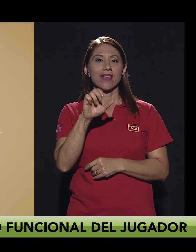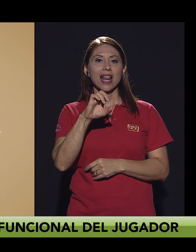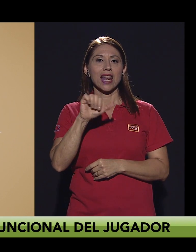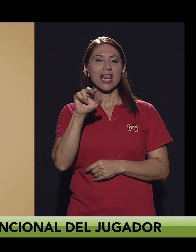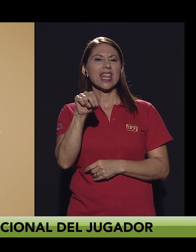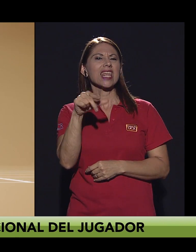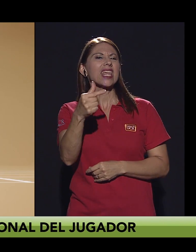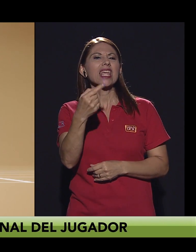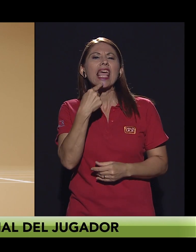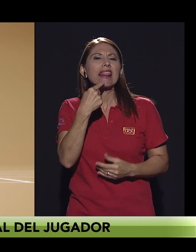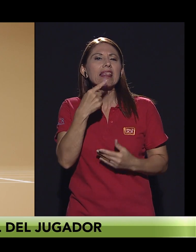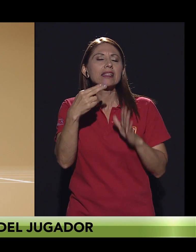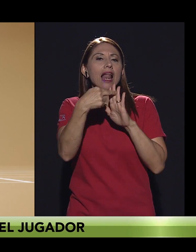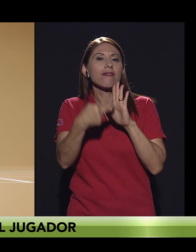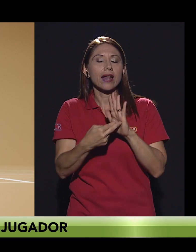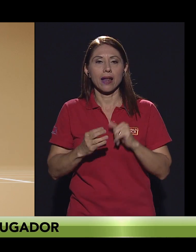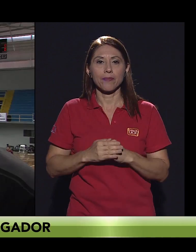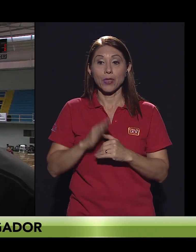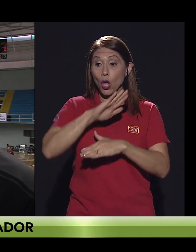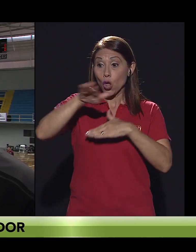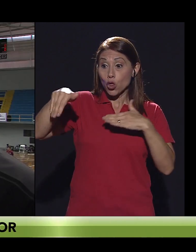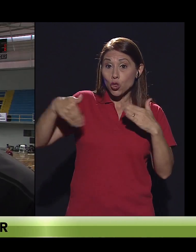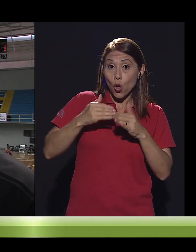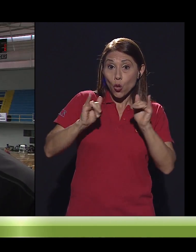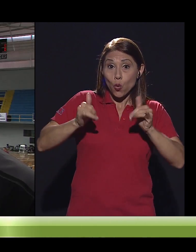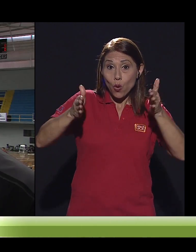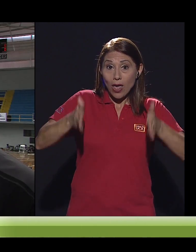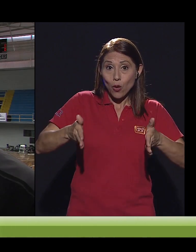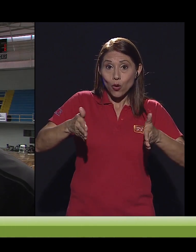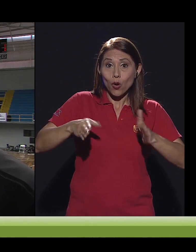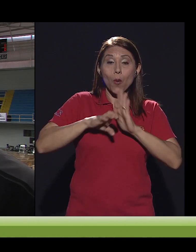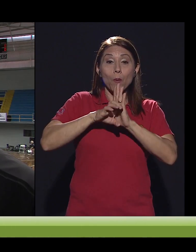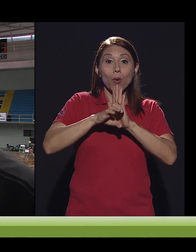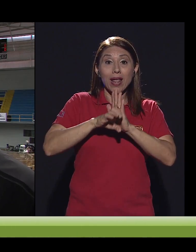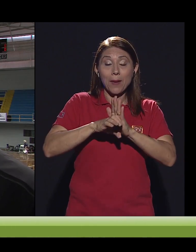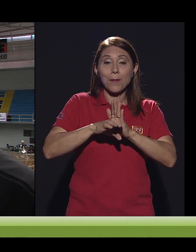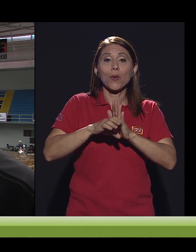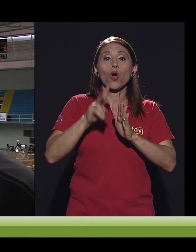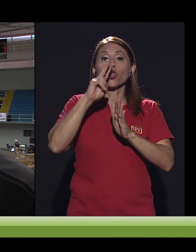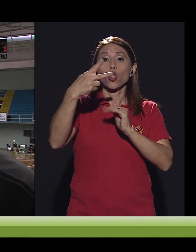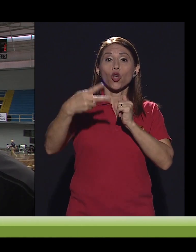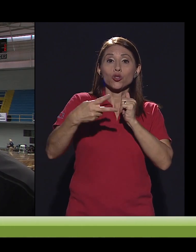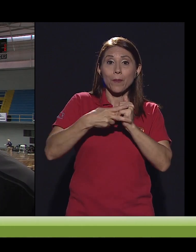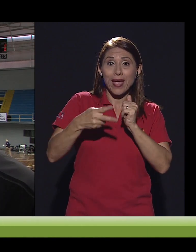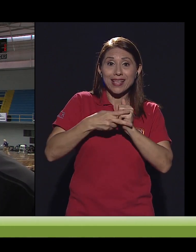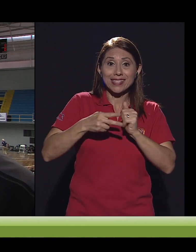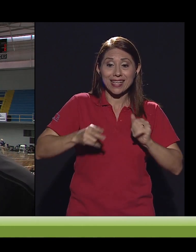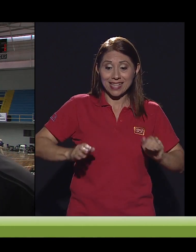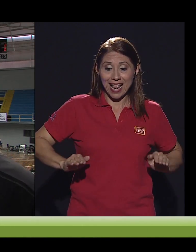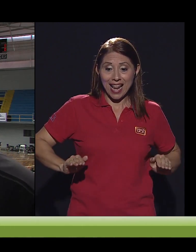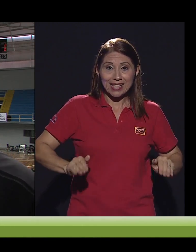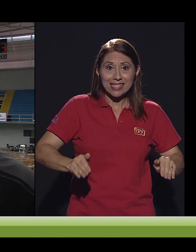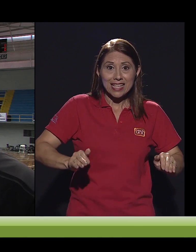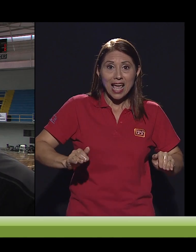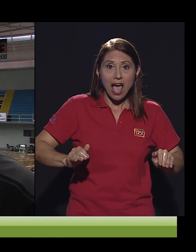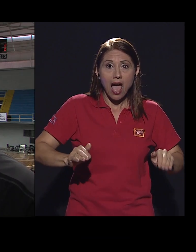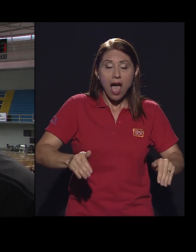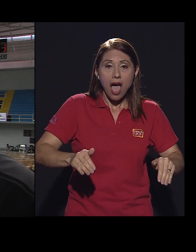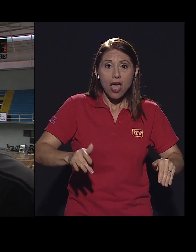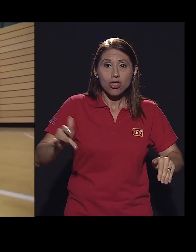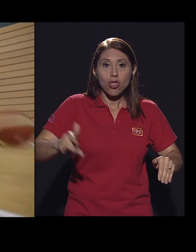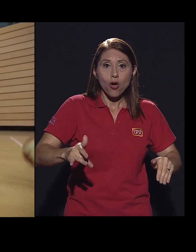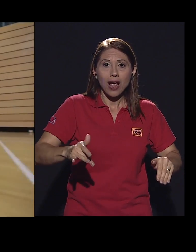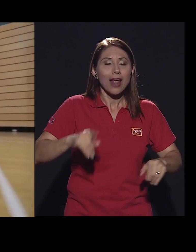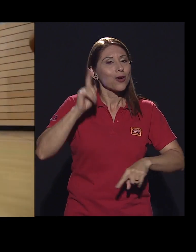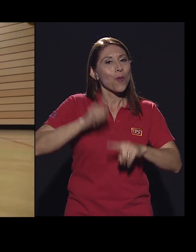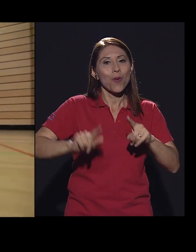indica la regla. Todo jugador, después de haber tocado la silla 2 veces consecutivamente, no puede tocarla por tercera vez hasta